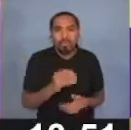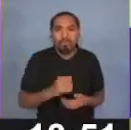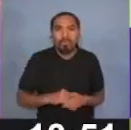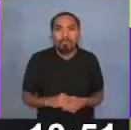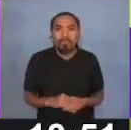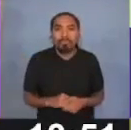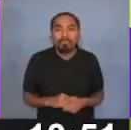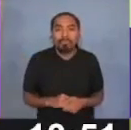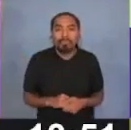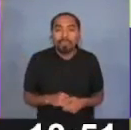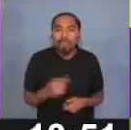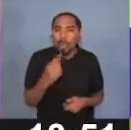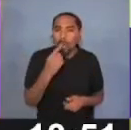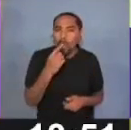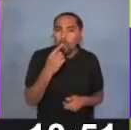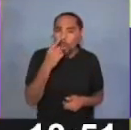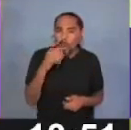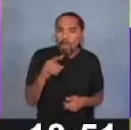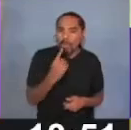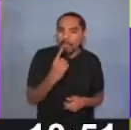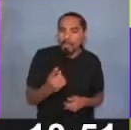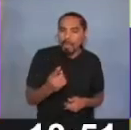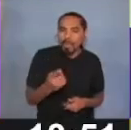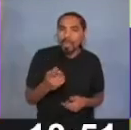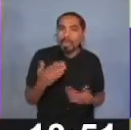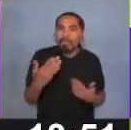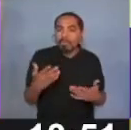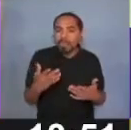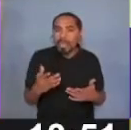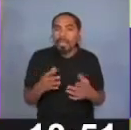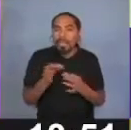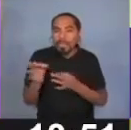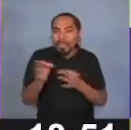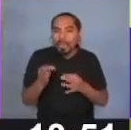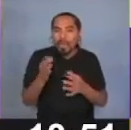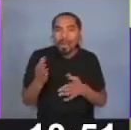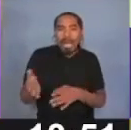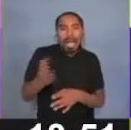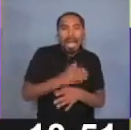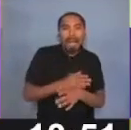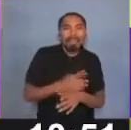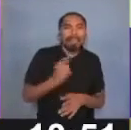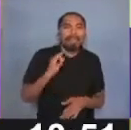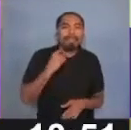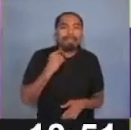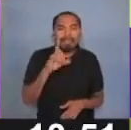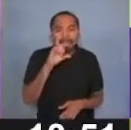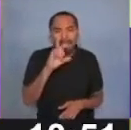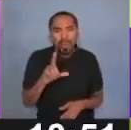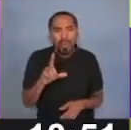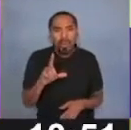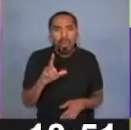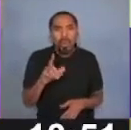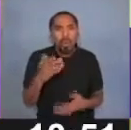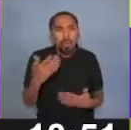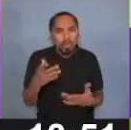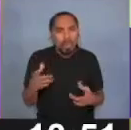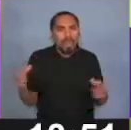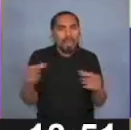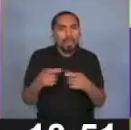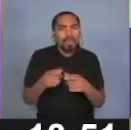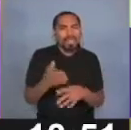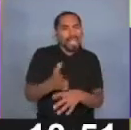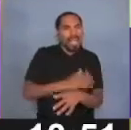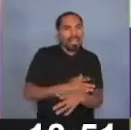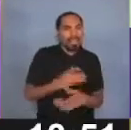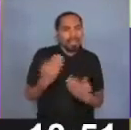hay posibilidad de dialogar antes y si se mantienen las conversaciones, y porque la fecha del 13 de julio vendría a ser con los docentes, si hay posibilidad de dialogar antes, ¿los